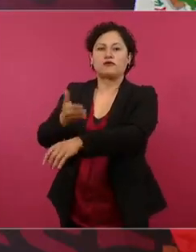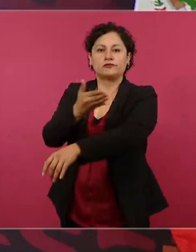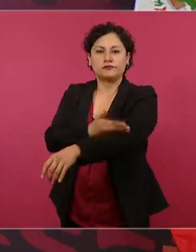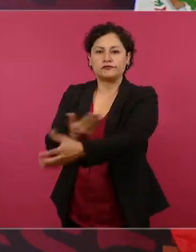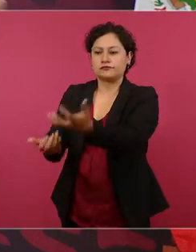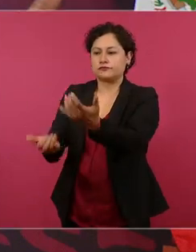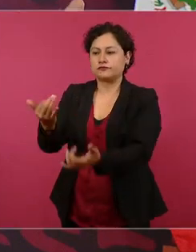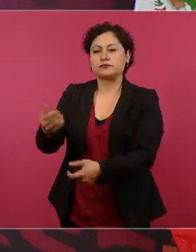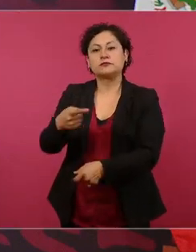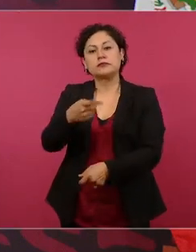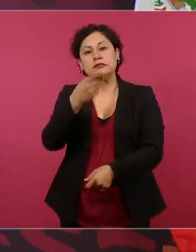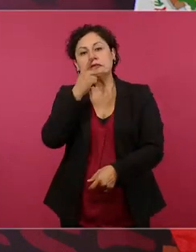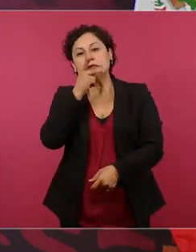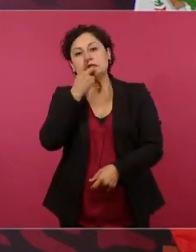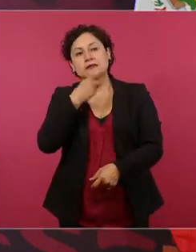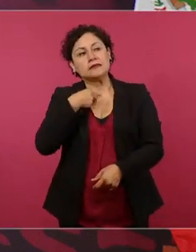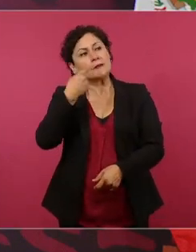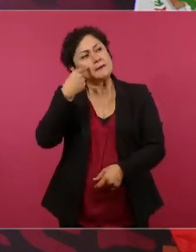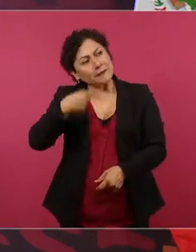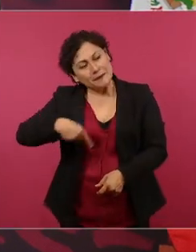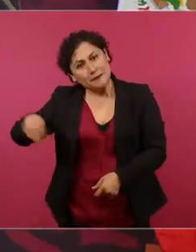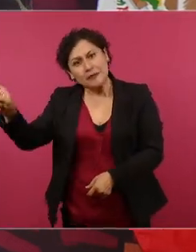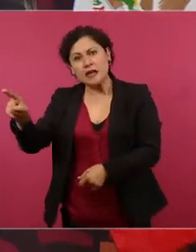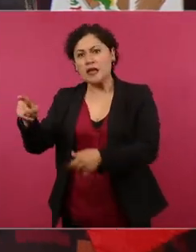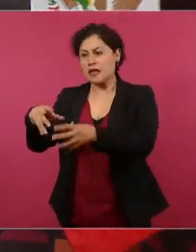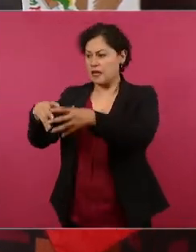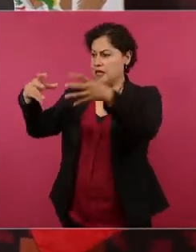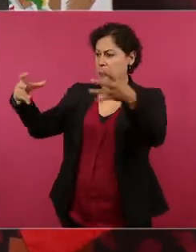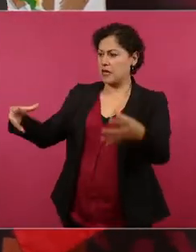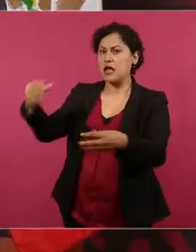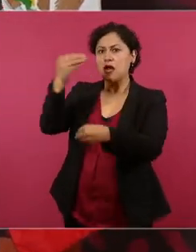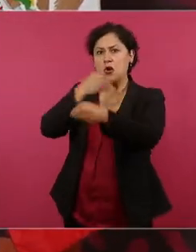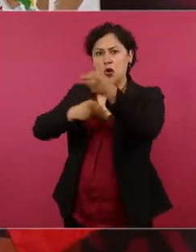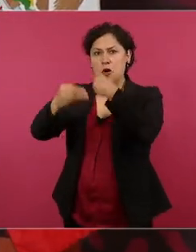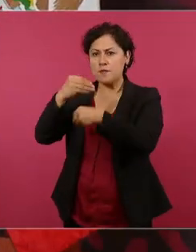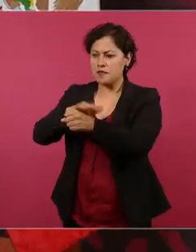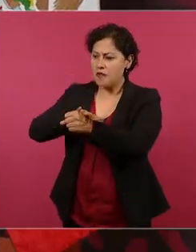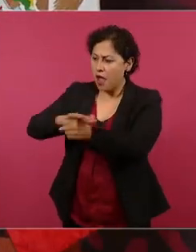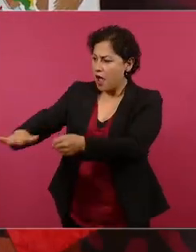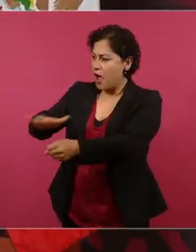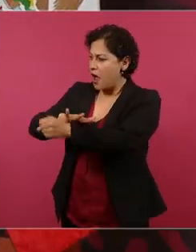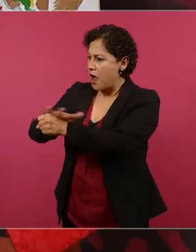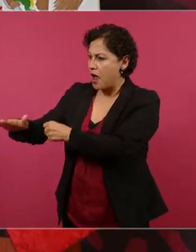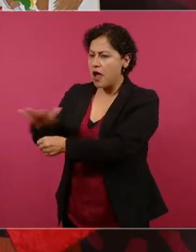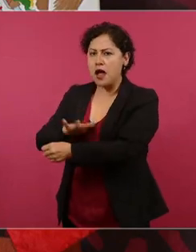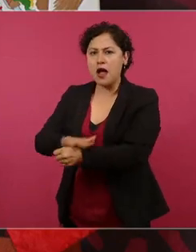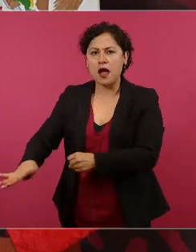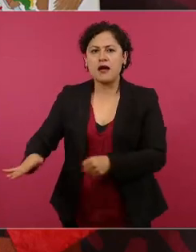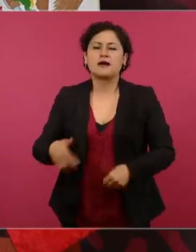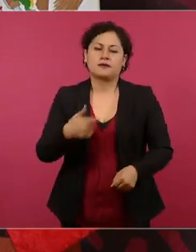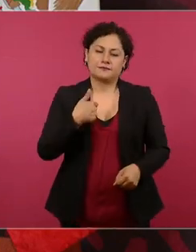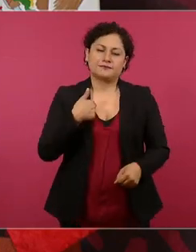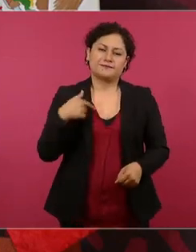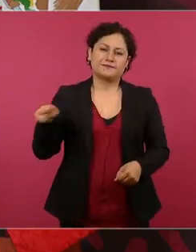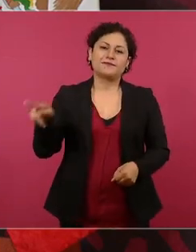porque nos dedicábamos, o mejor dicho, mi madre y mi padre tenían